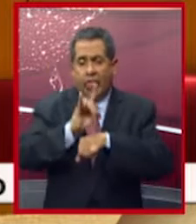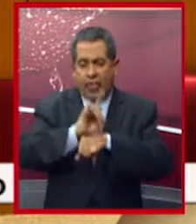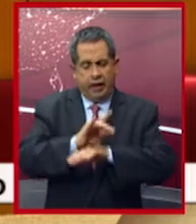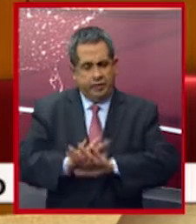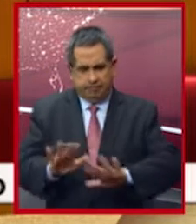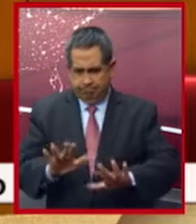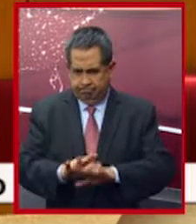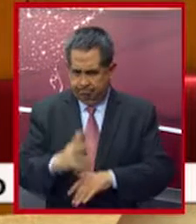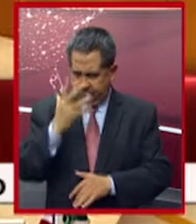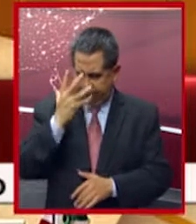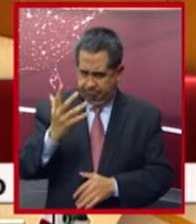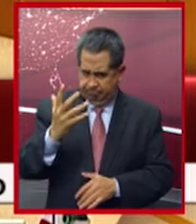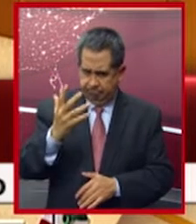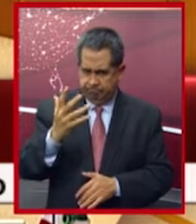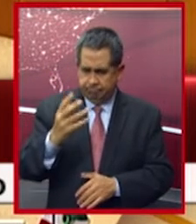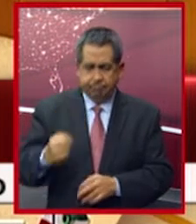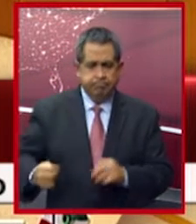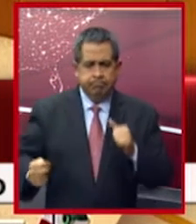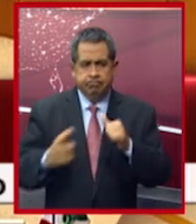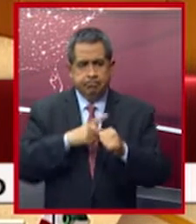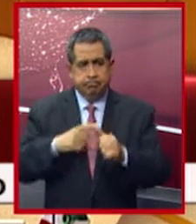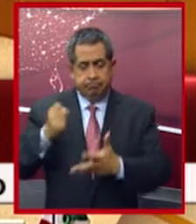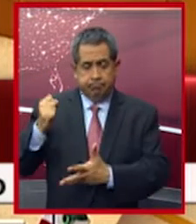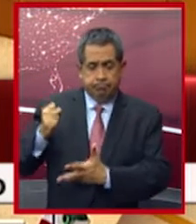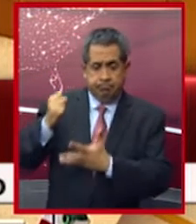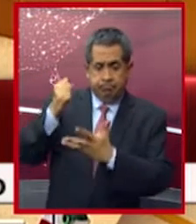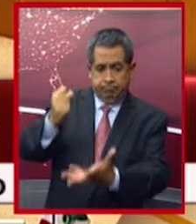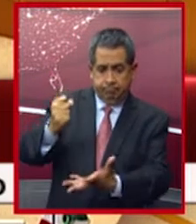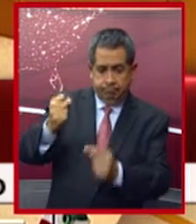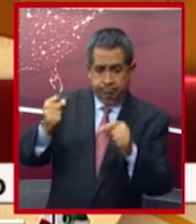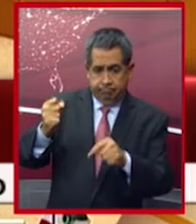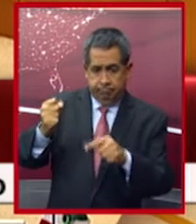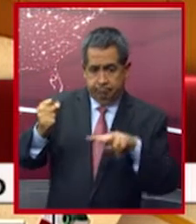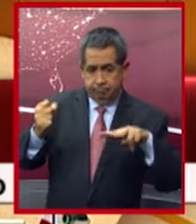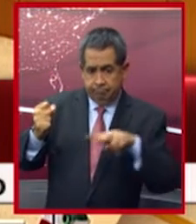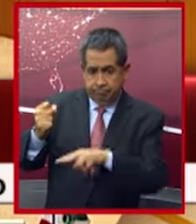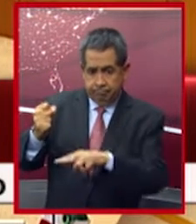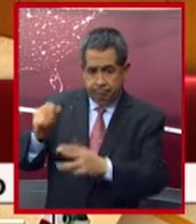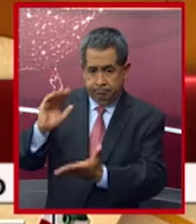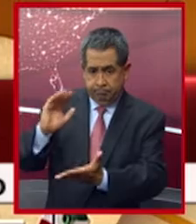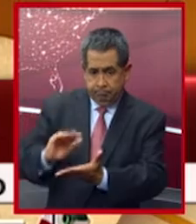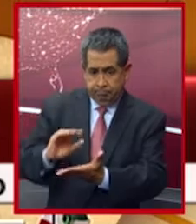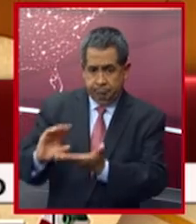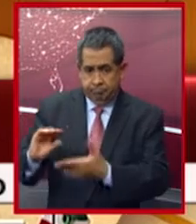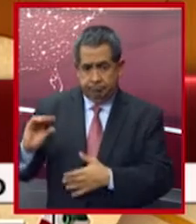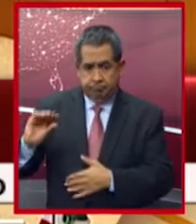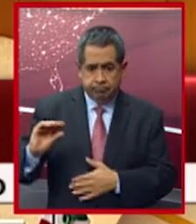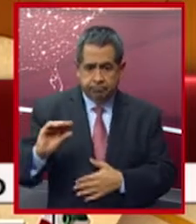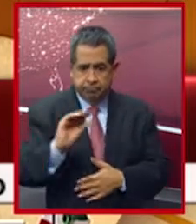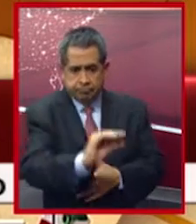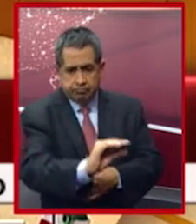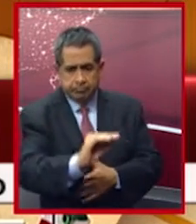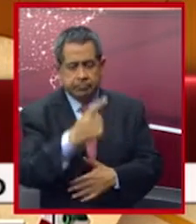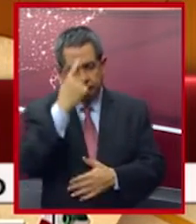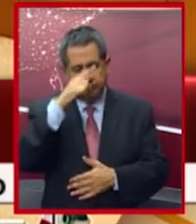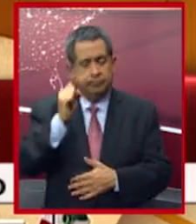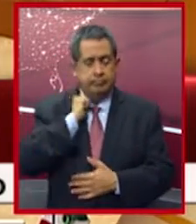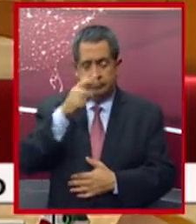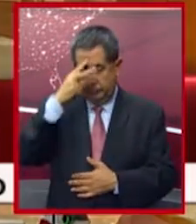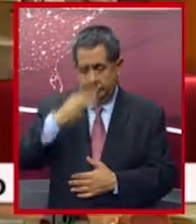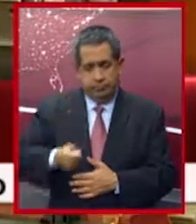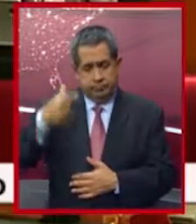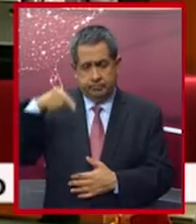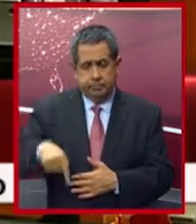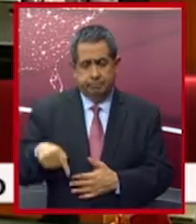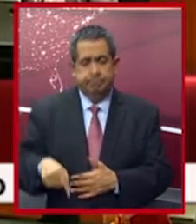simulaciones. El primer presupuesto que debe ser recortado es el del Senado de la República.